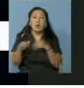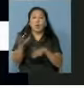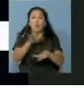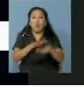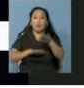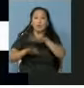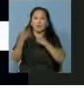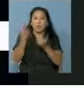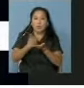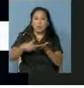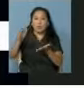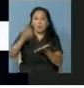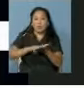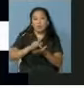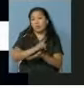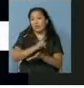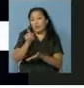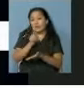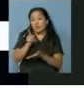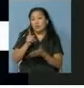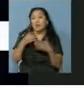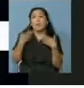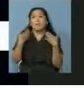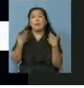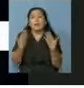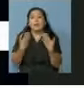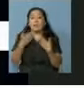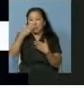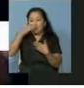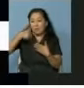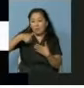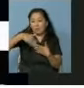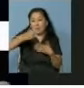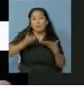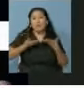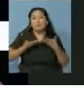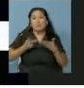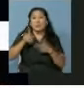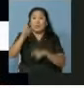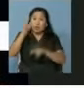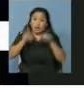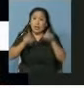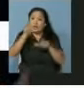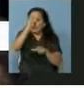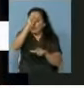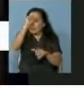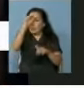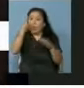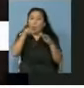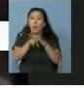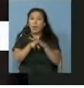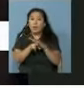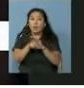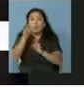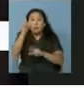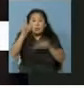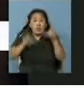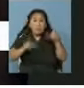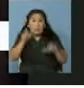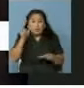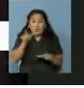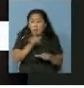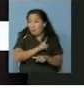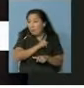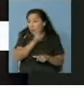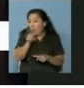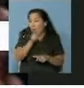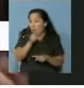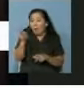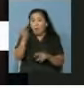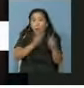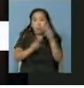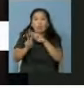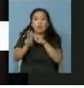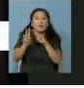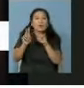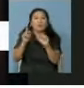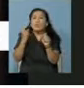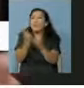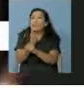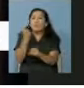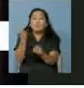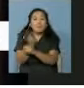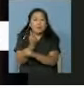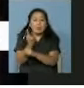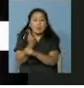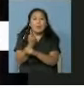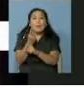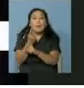reorganizar, reestructurar todo el sistema de salud para poder atender a los que ya están internados, pero a los que vengan van a tener que ir a otros lugares. Están pensando en